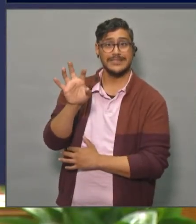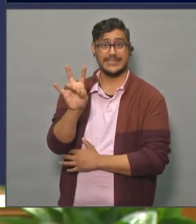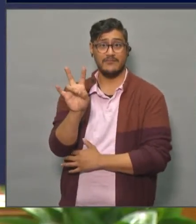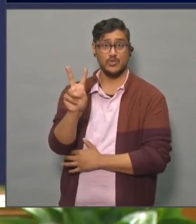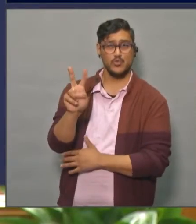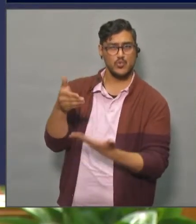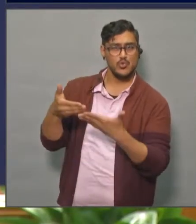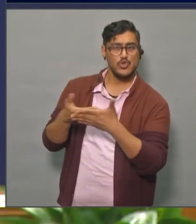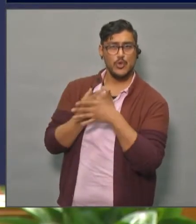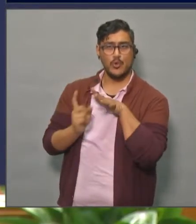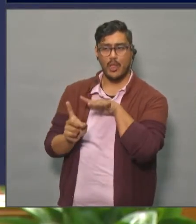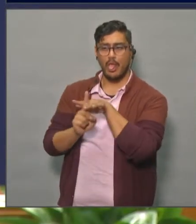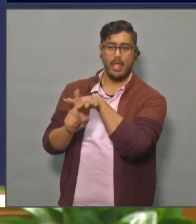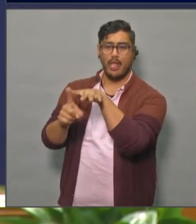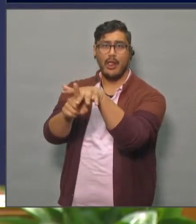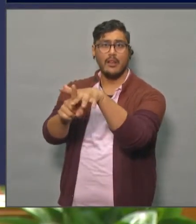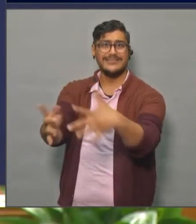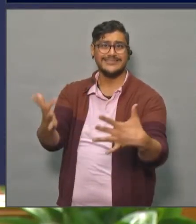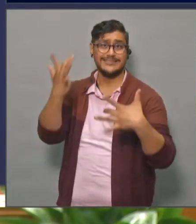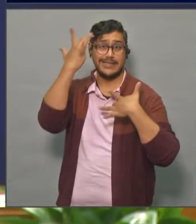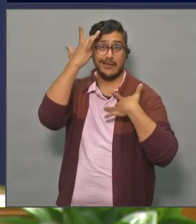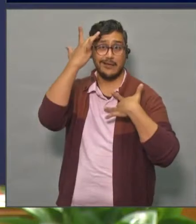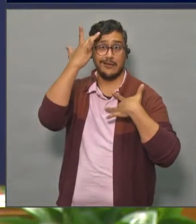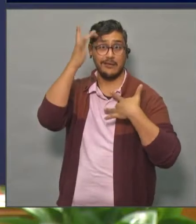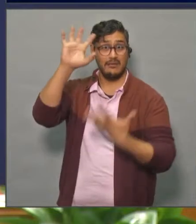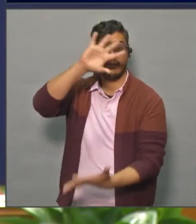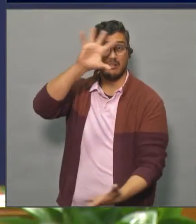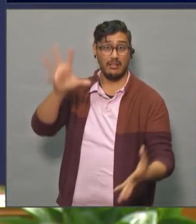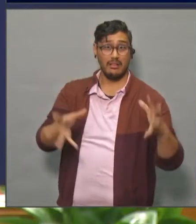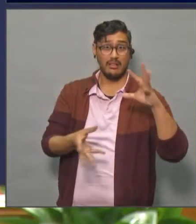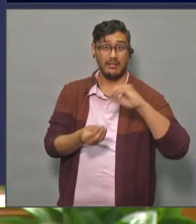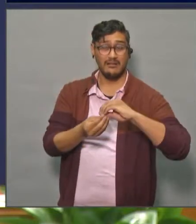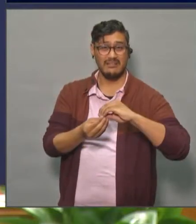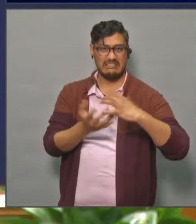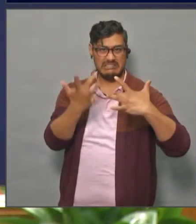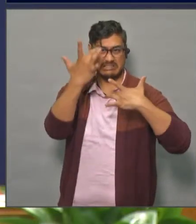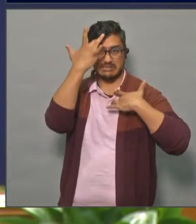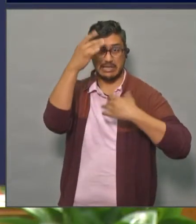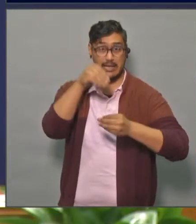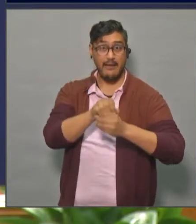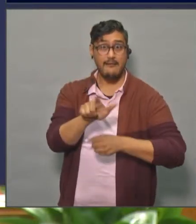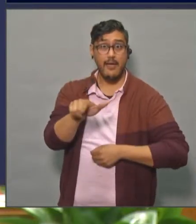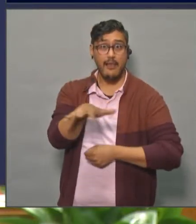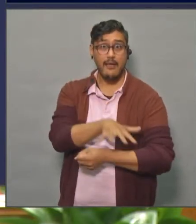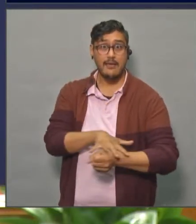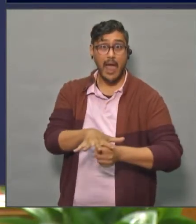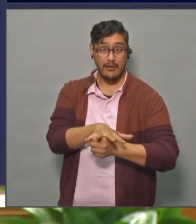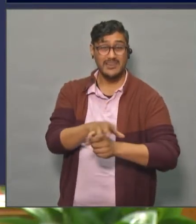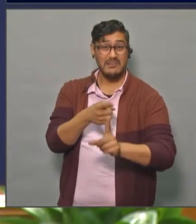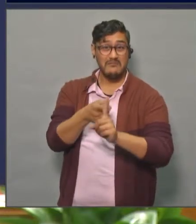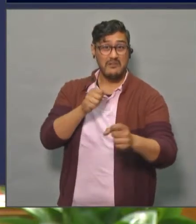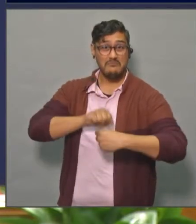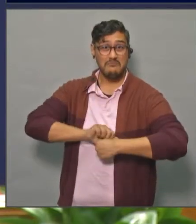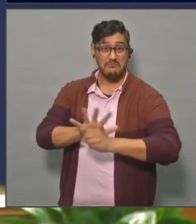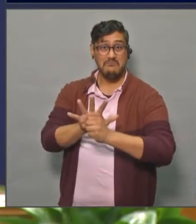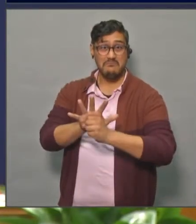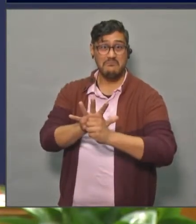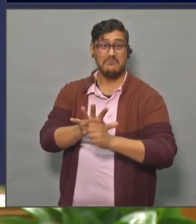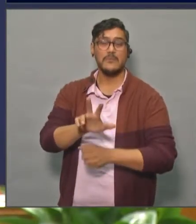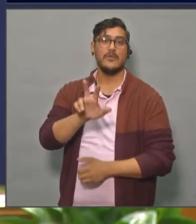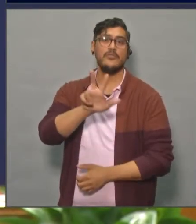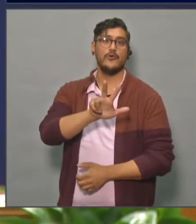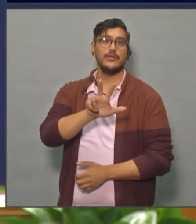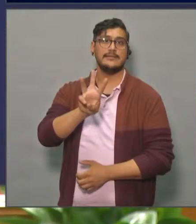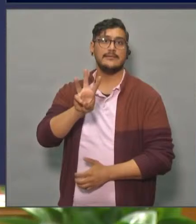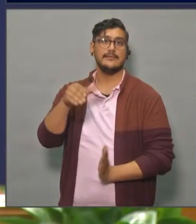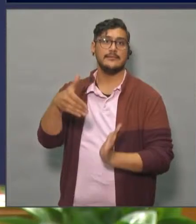962 nuevos casos. Y esto eleva el número total de personas que dieron positivo por causas de COVID-19 en el condado